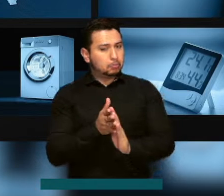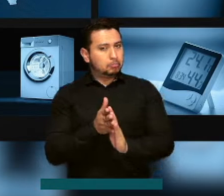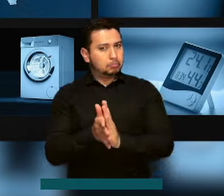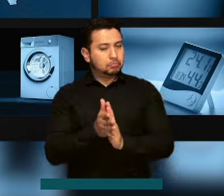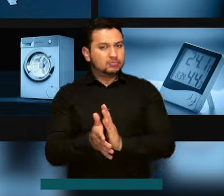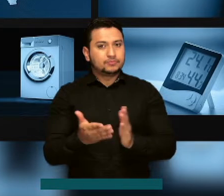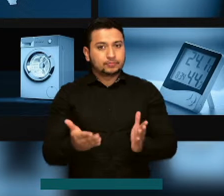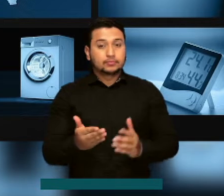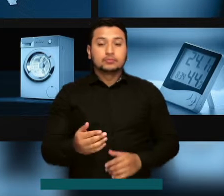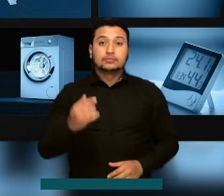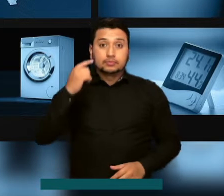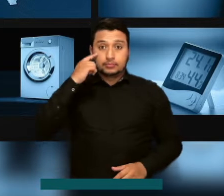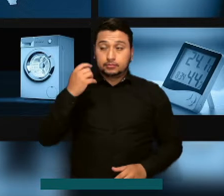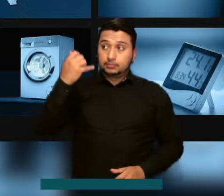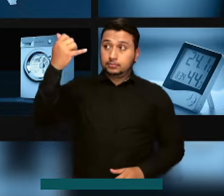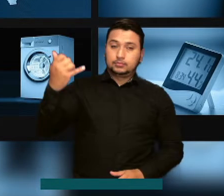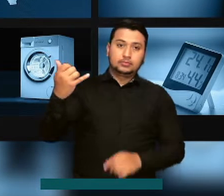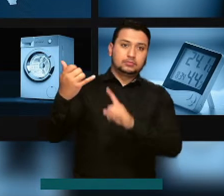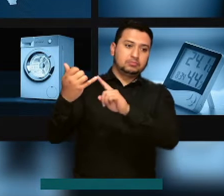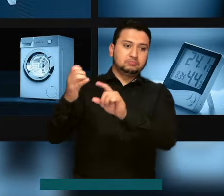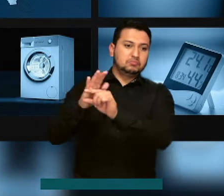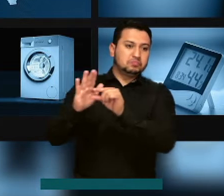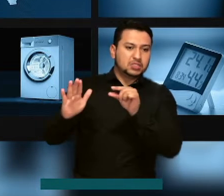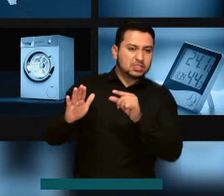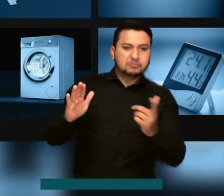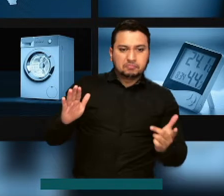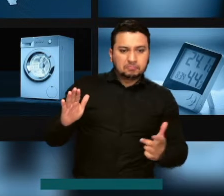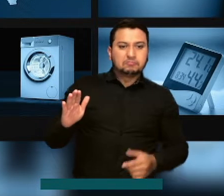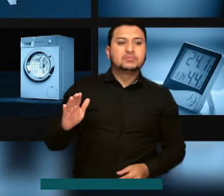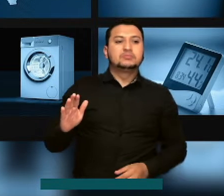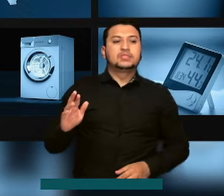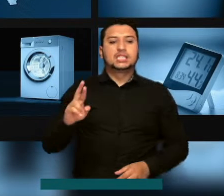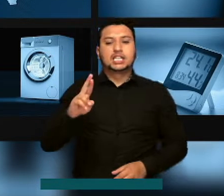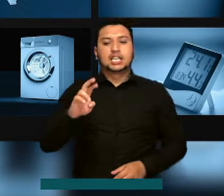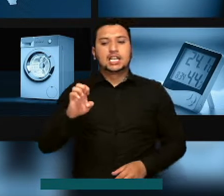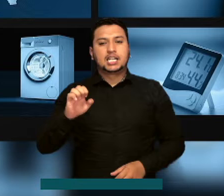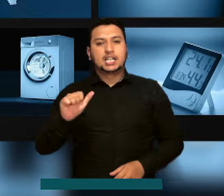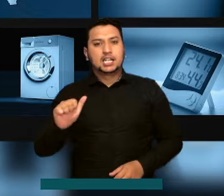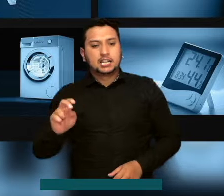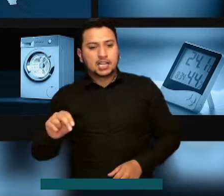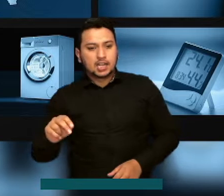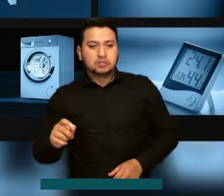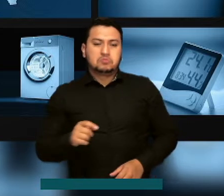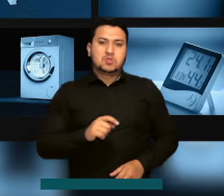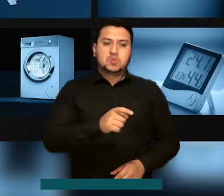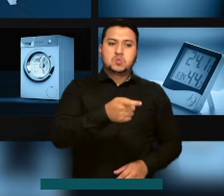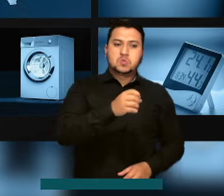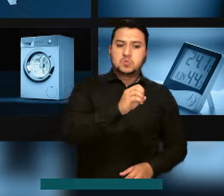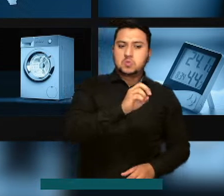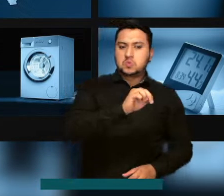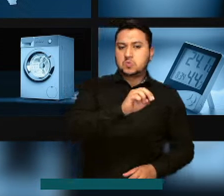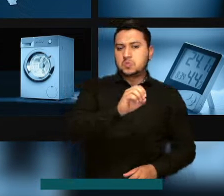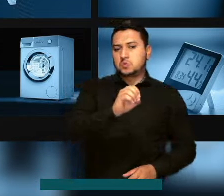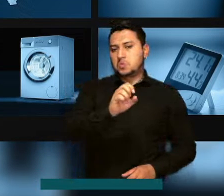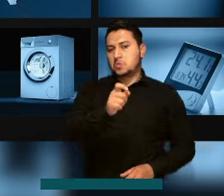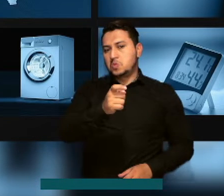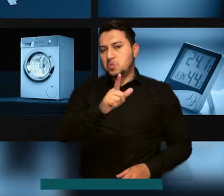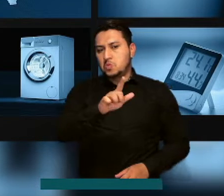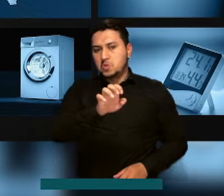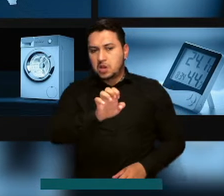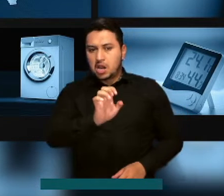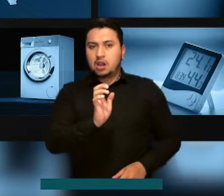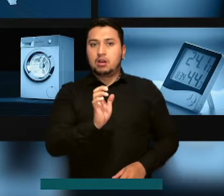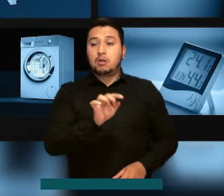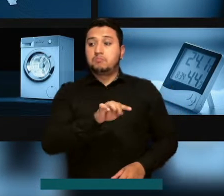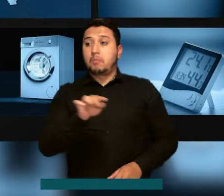cámaras de seguridad como las de la marca Ring o las de la marca Google Nest son una especie aparte con